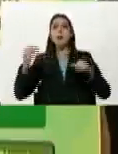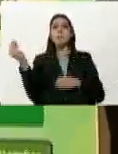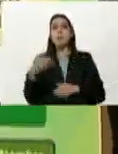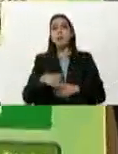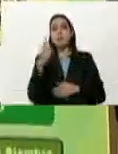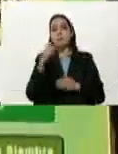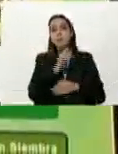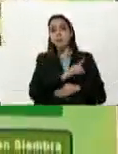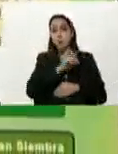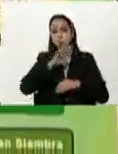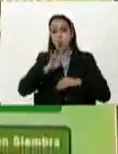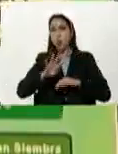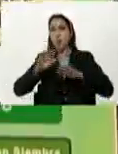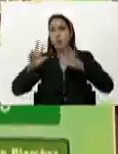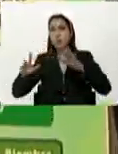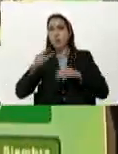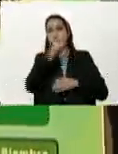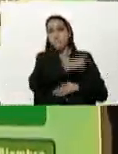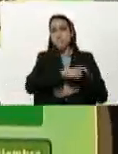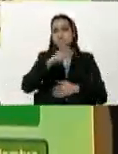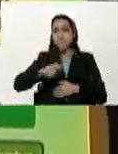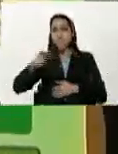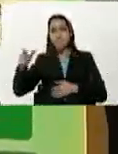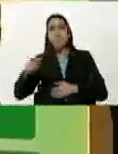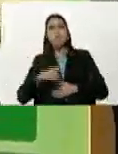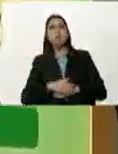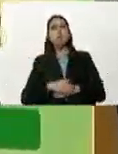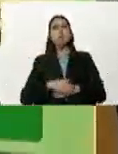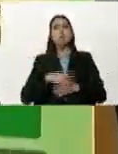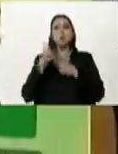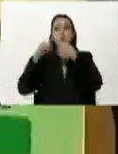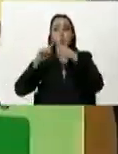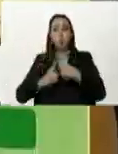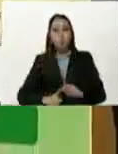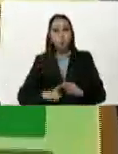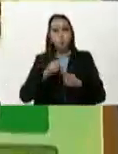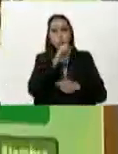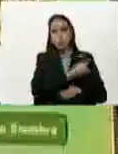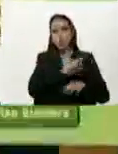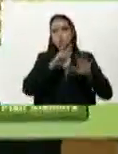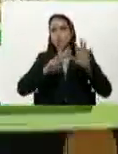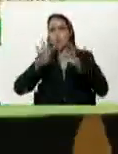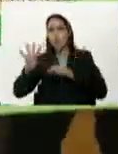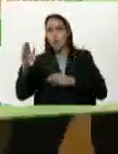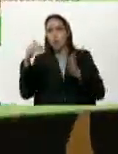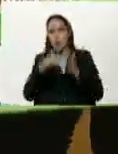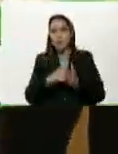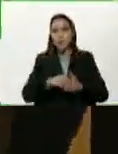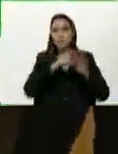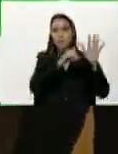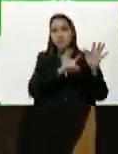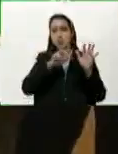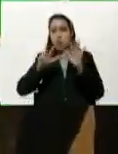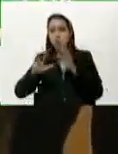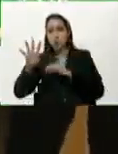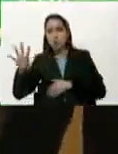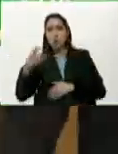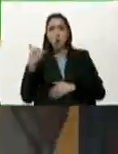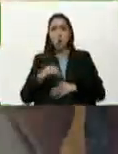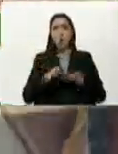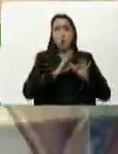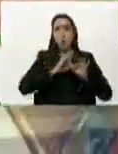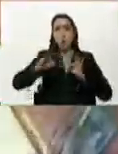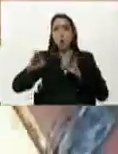1.143 productores y productoras que dan un total de 174 mil 684 hectáreas